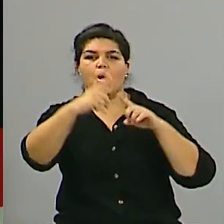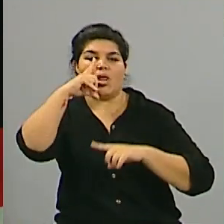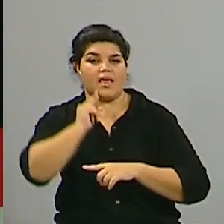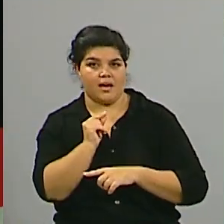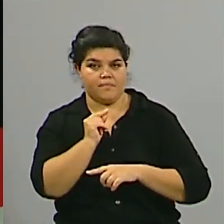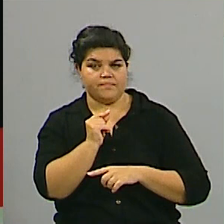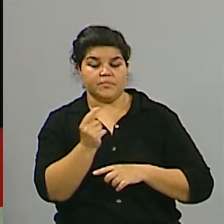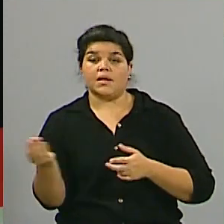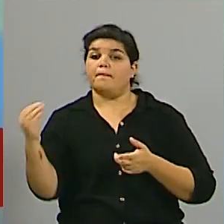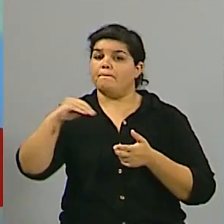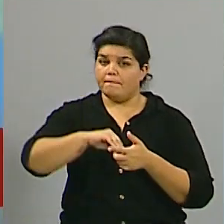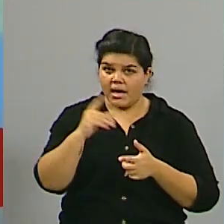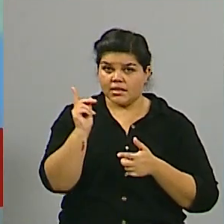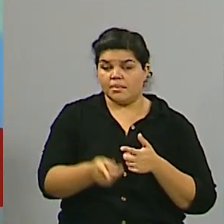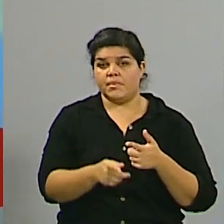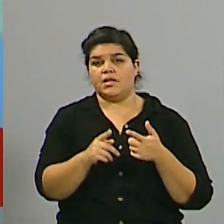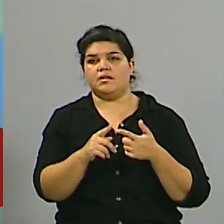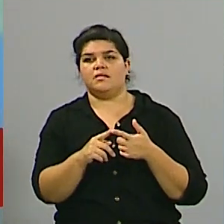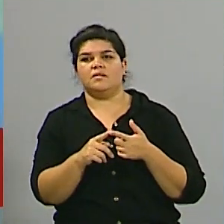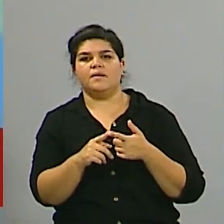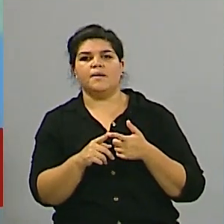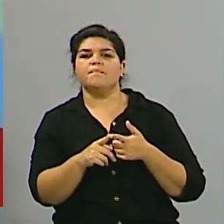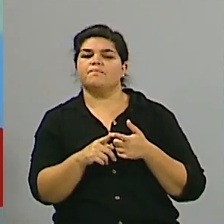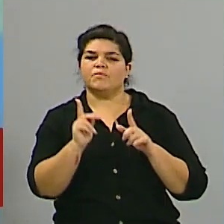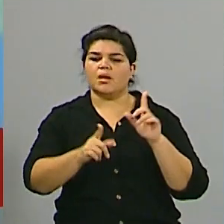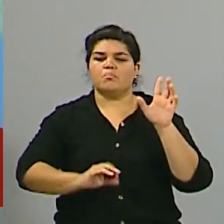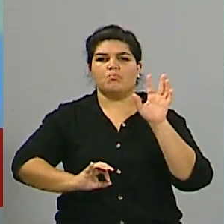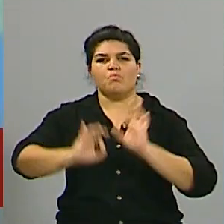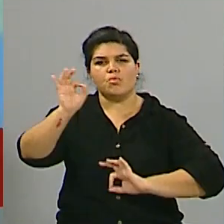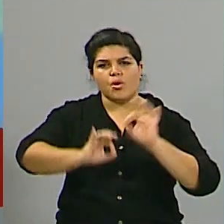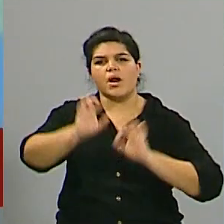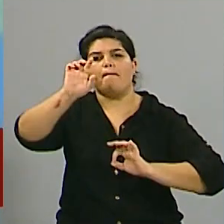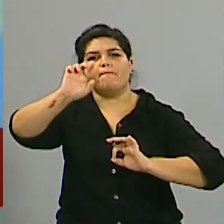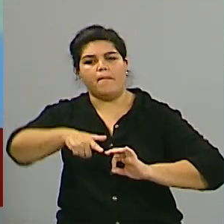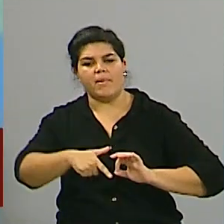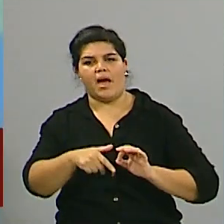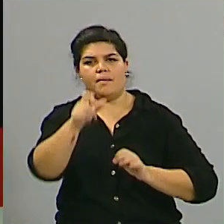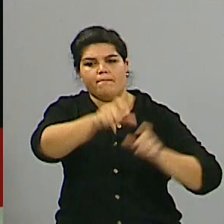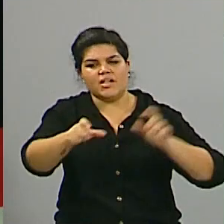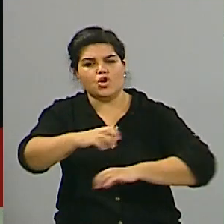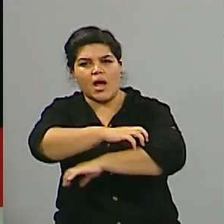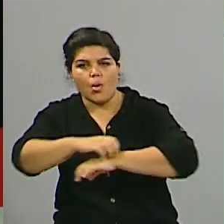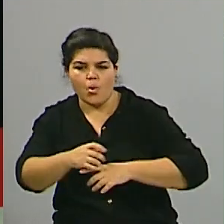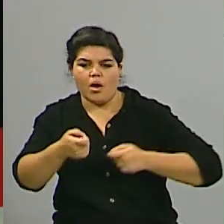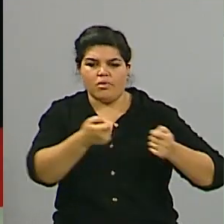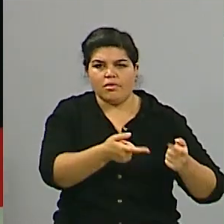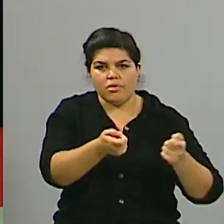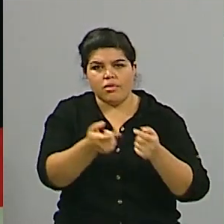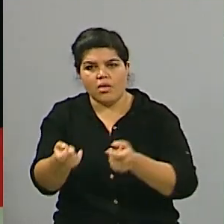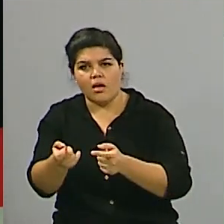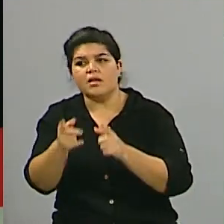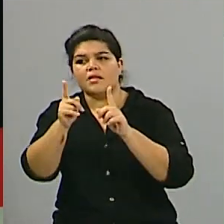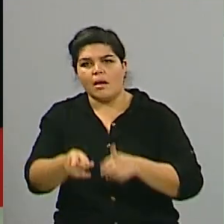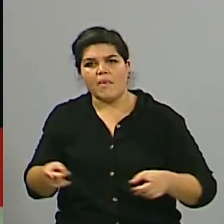programas que llegan a distintos sectores, los más vulnerables, los que de pronto le permiten a una persona poder jubilarse. Digo, ¿por qué